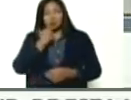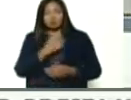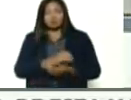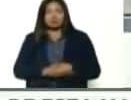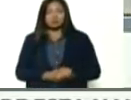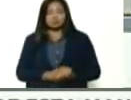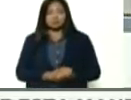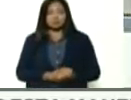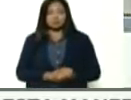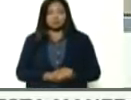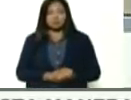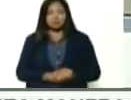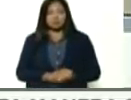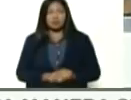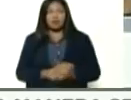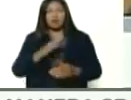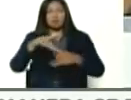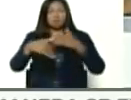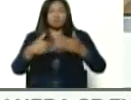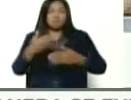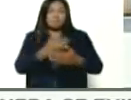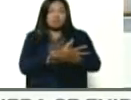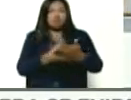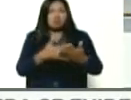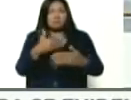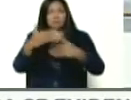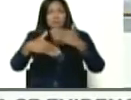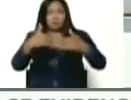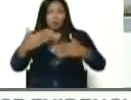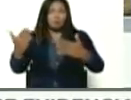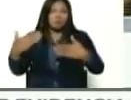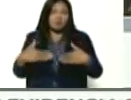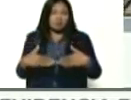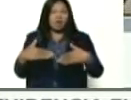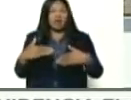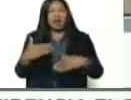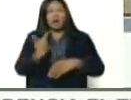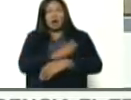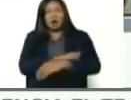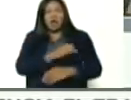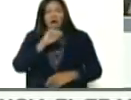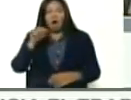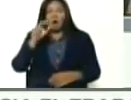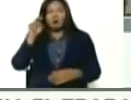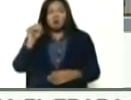próximos días van a llegar varios millones más de vacunas junio-julio-agosto